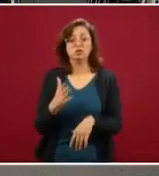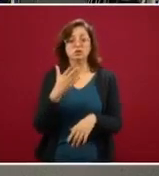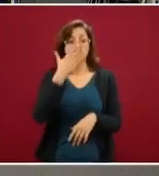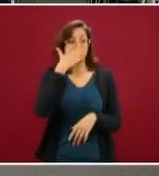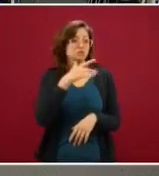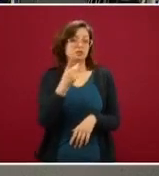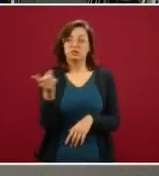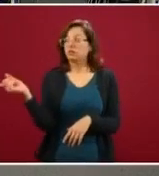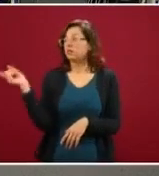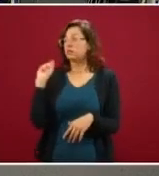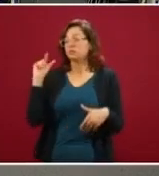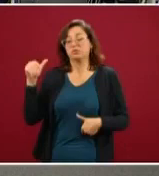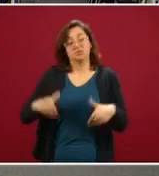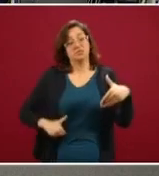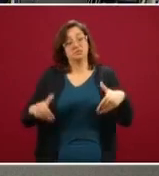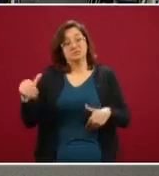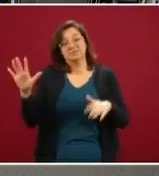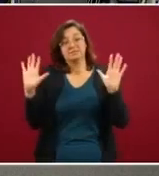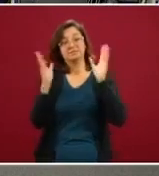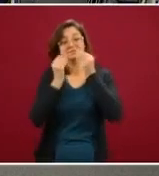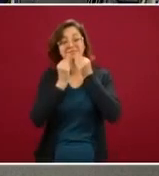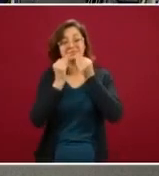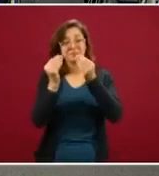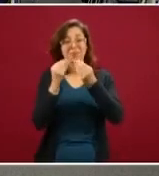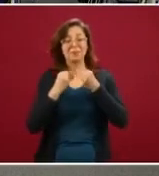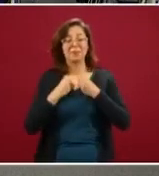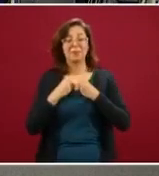poco de los compañeros, pero… Adelante, adelante. Además,